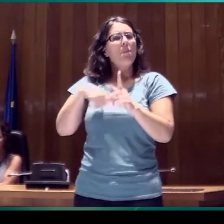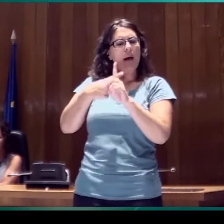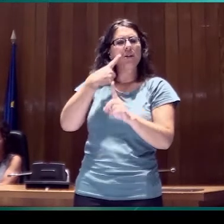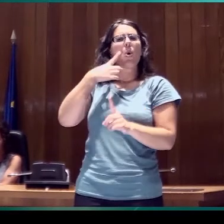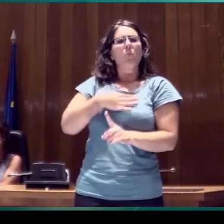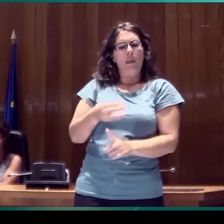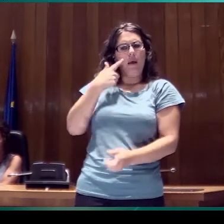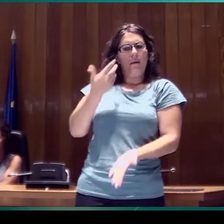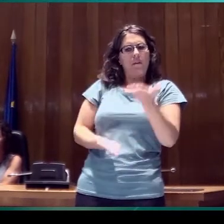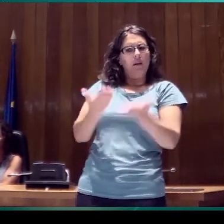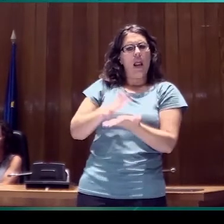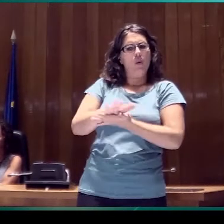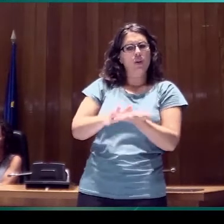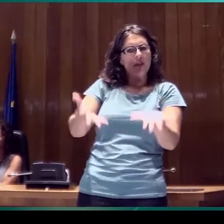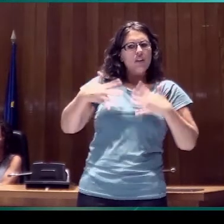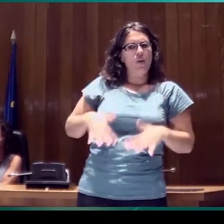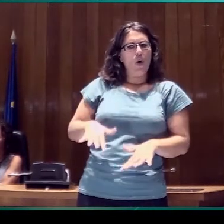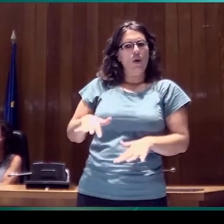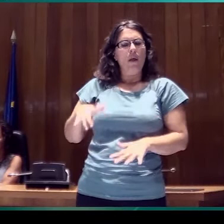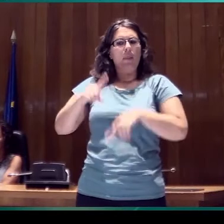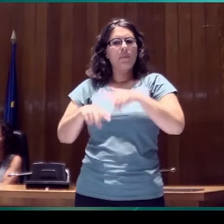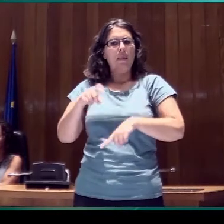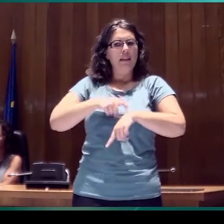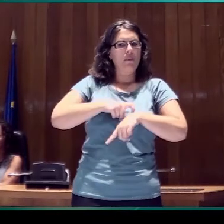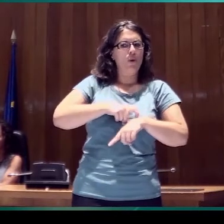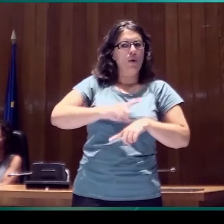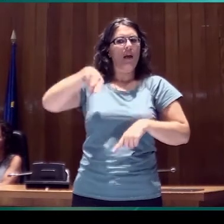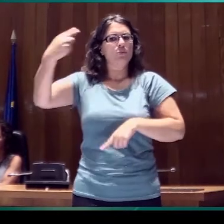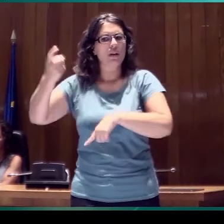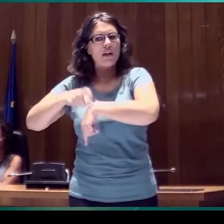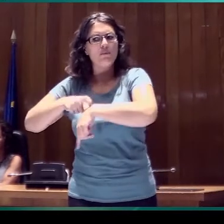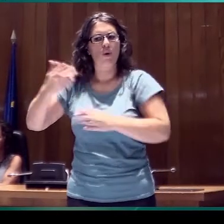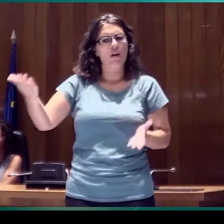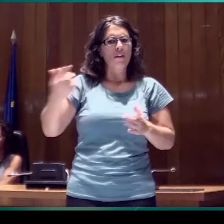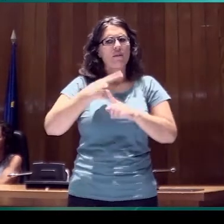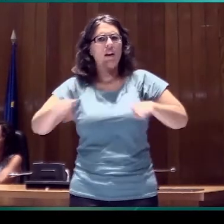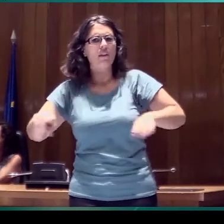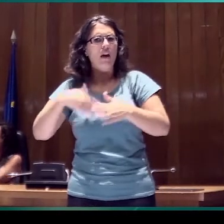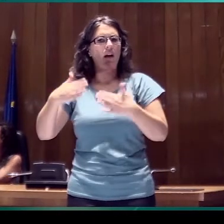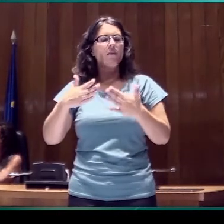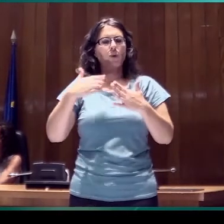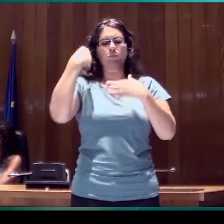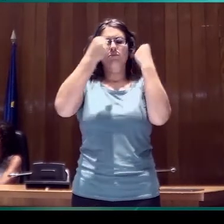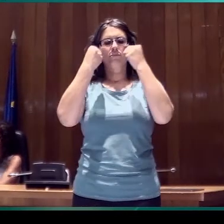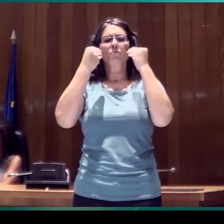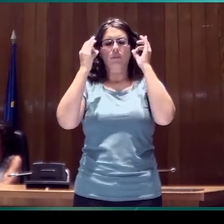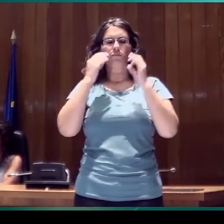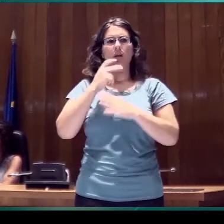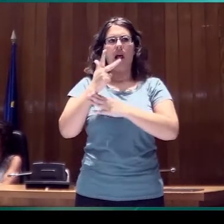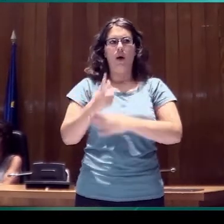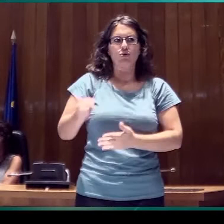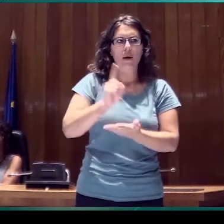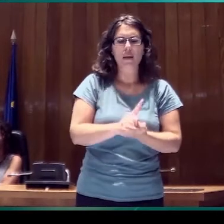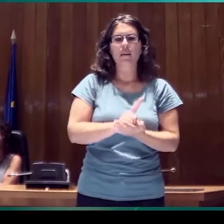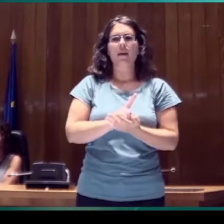uno y el tiempo dos. Con todo eso volvimos a hacer modificaciones, volvimos a regrabar, volvimos a redibujar e hicimos la